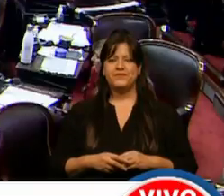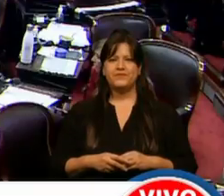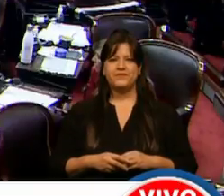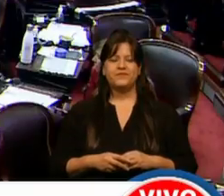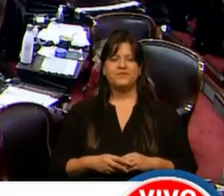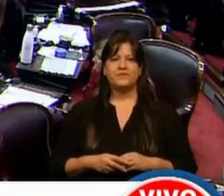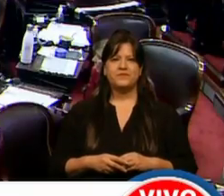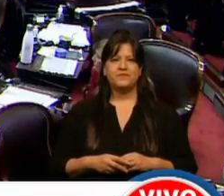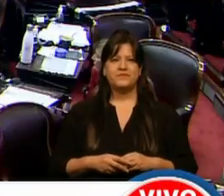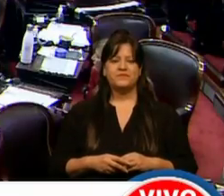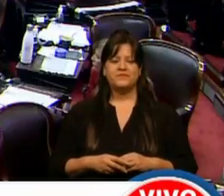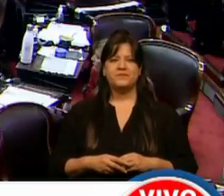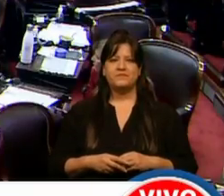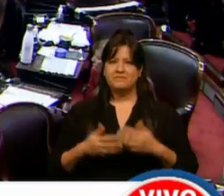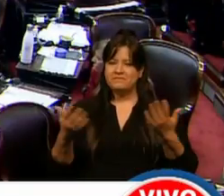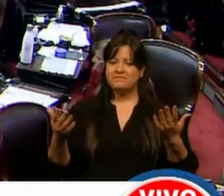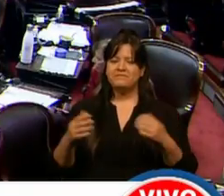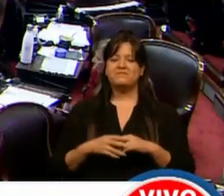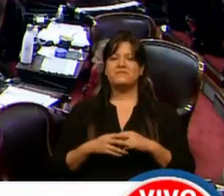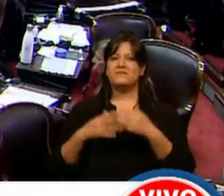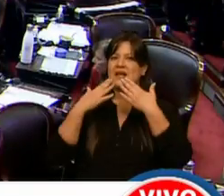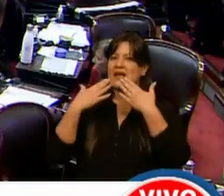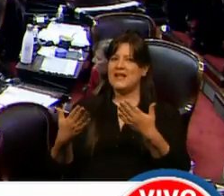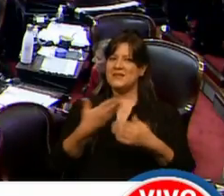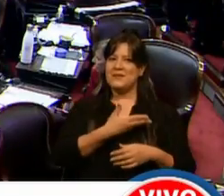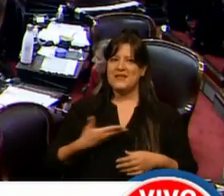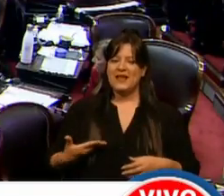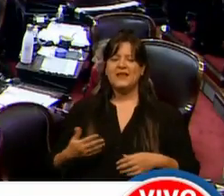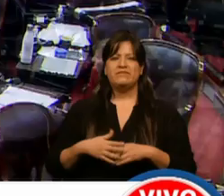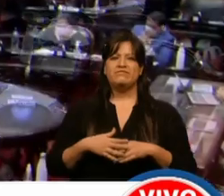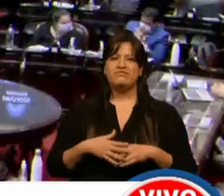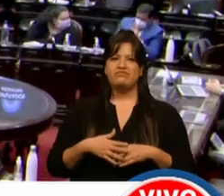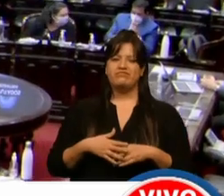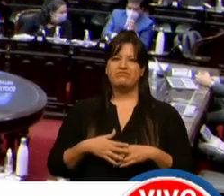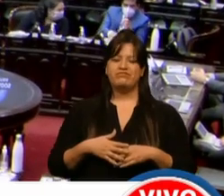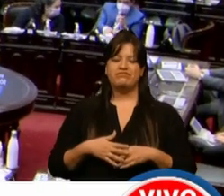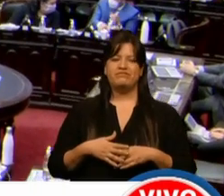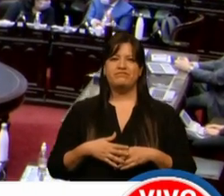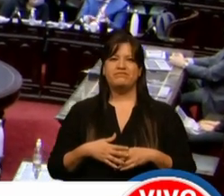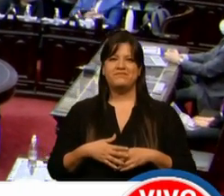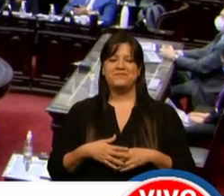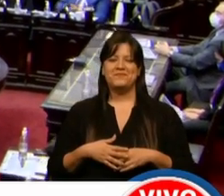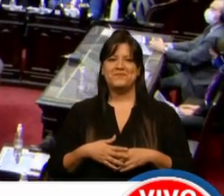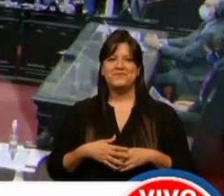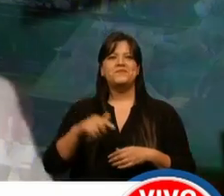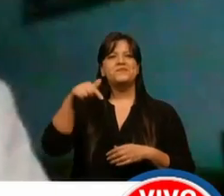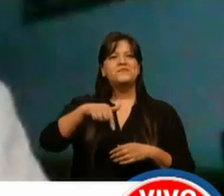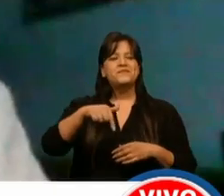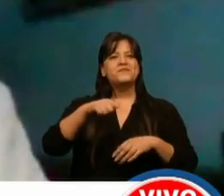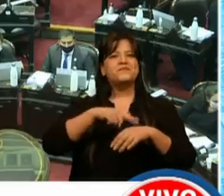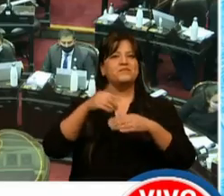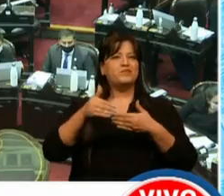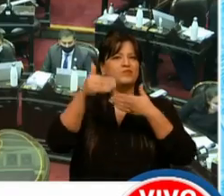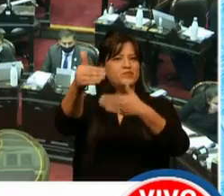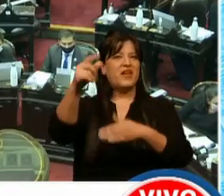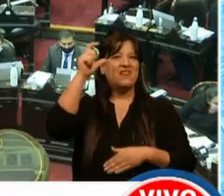sí muchas gracias señor presidente muy amable se trata de prorrogar por 10